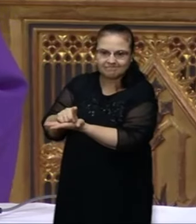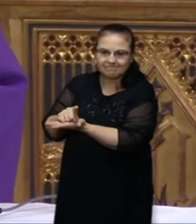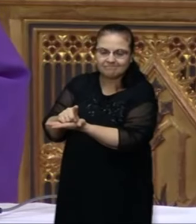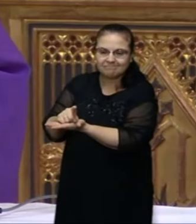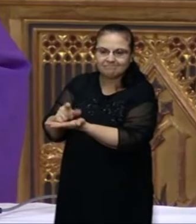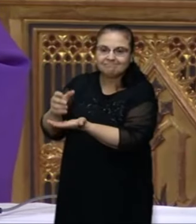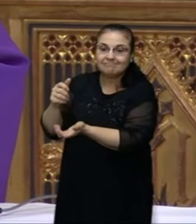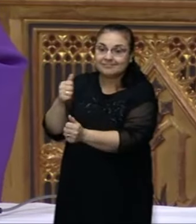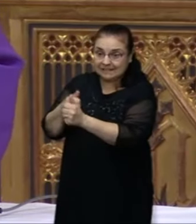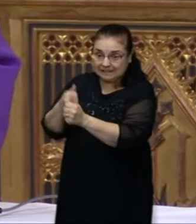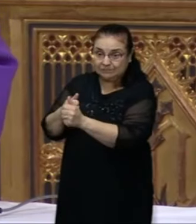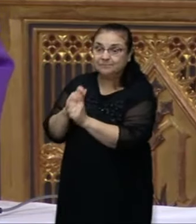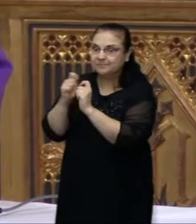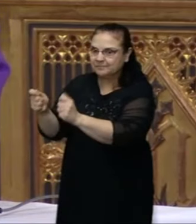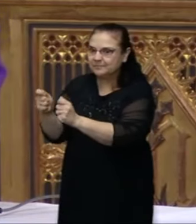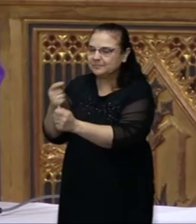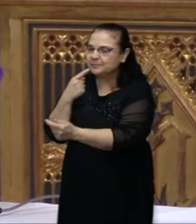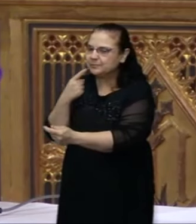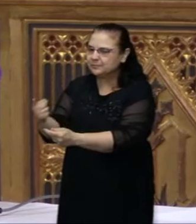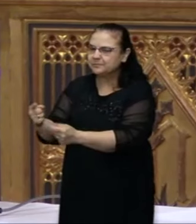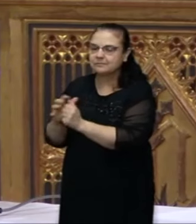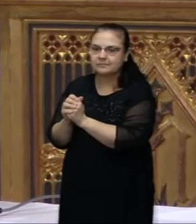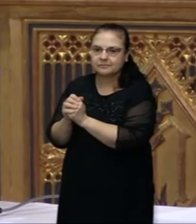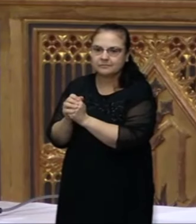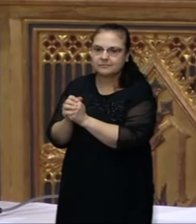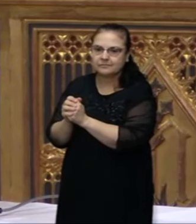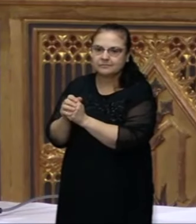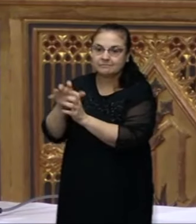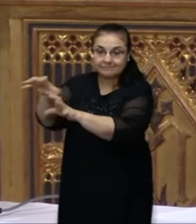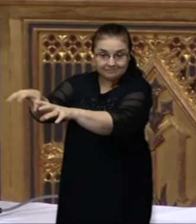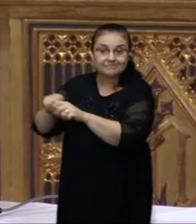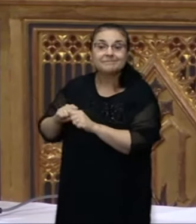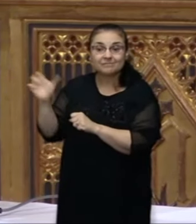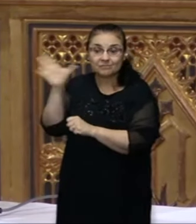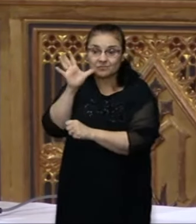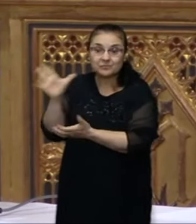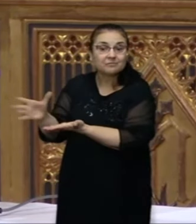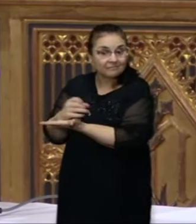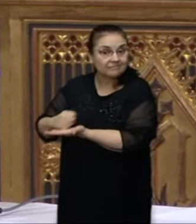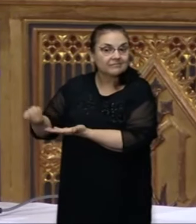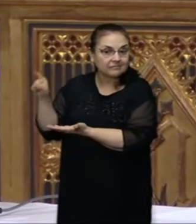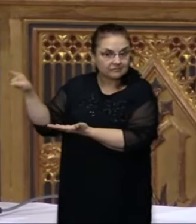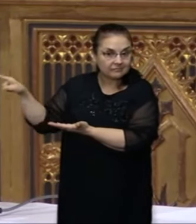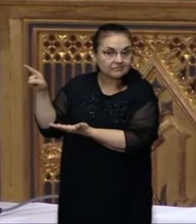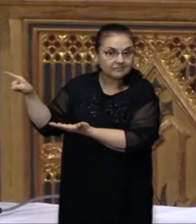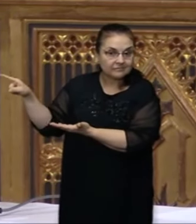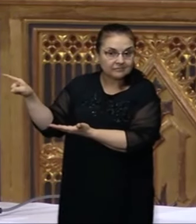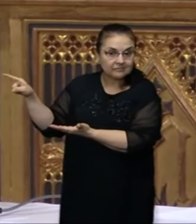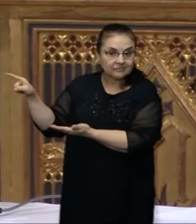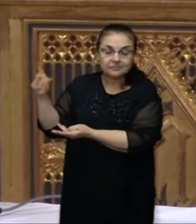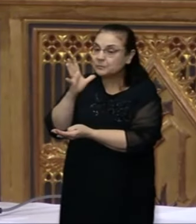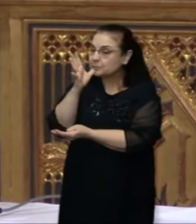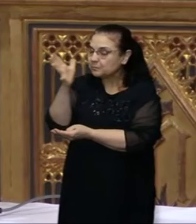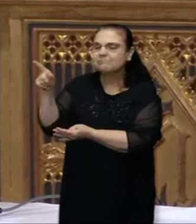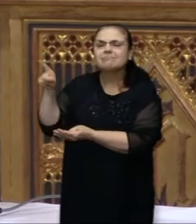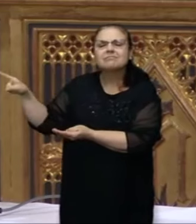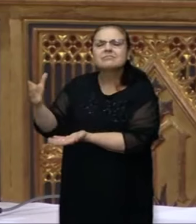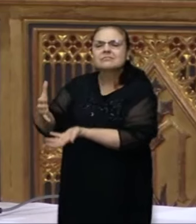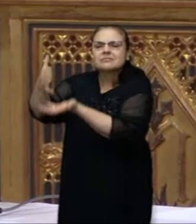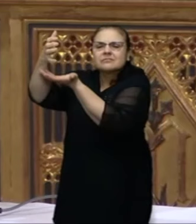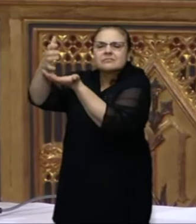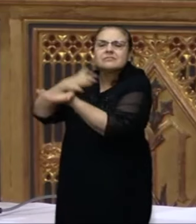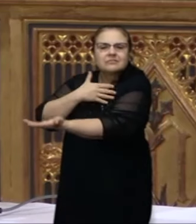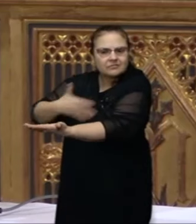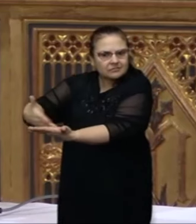lo pasó a sus discípulos diciendo: «Tomad y bebed todos de él, porque este es el cáliz